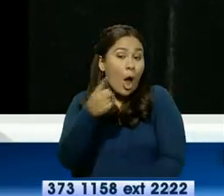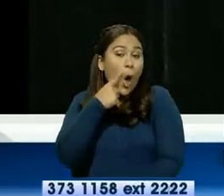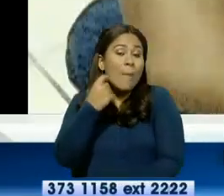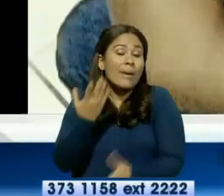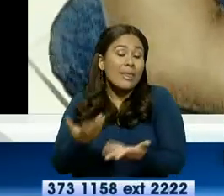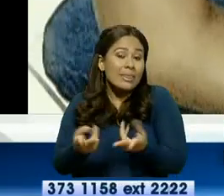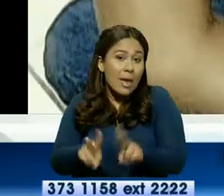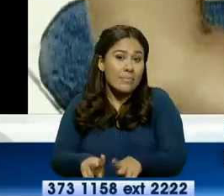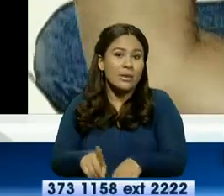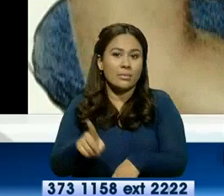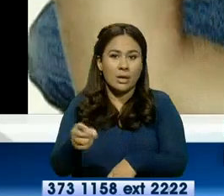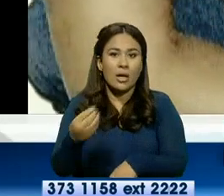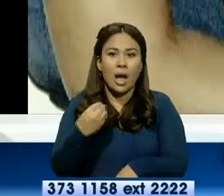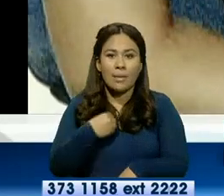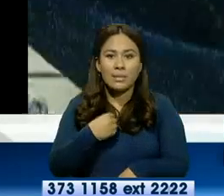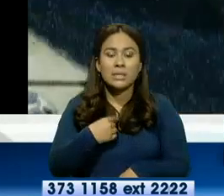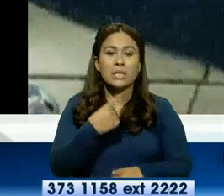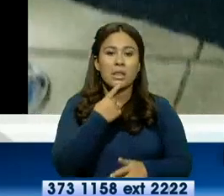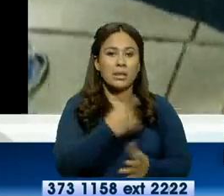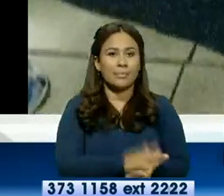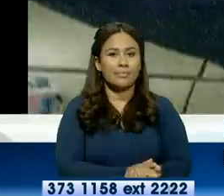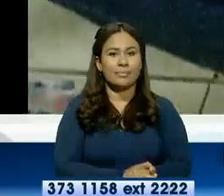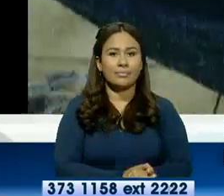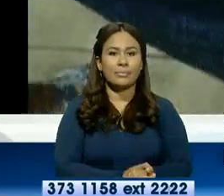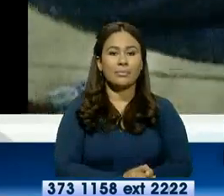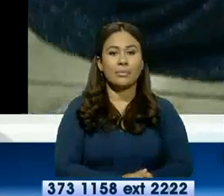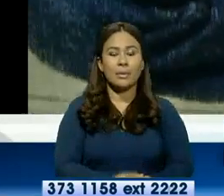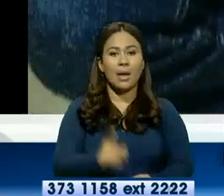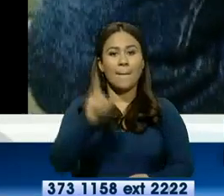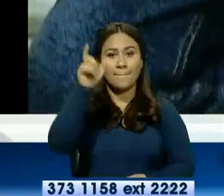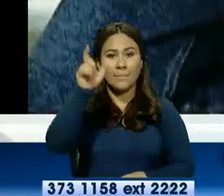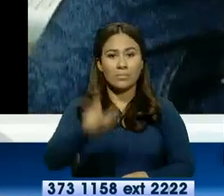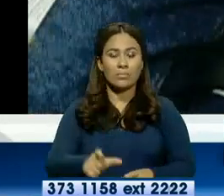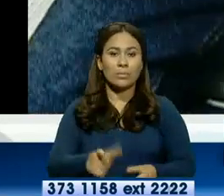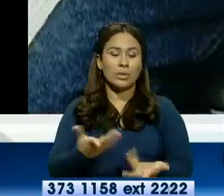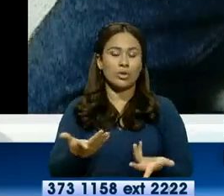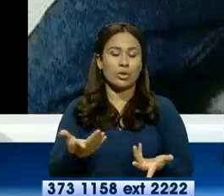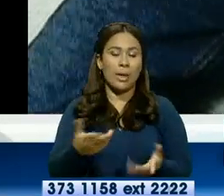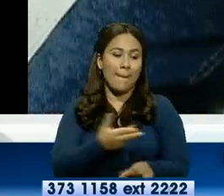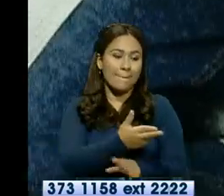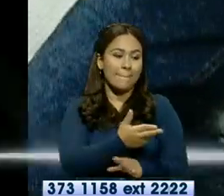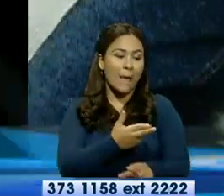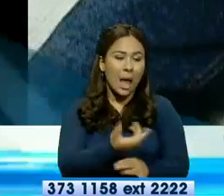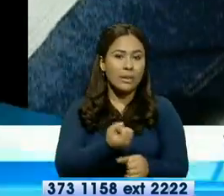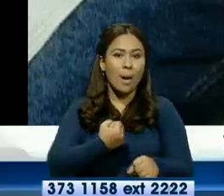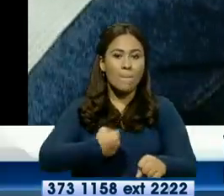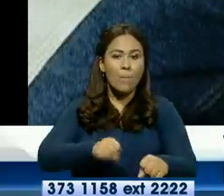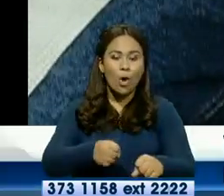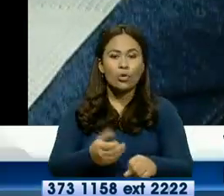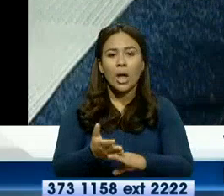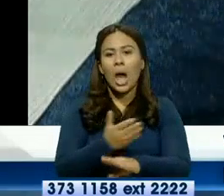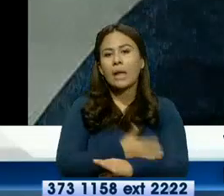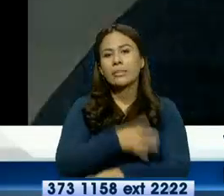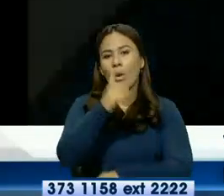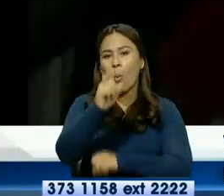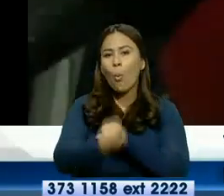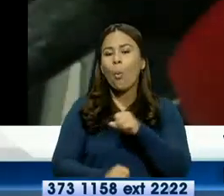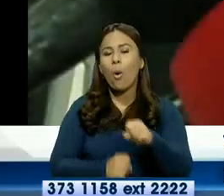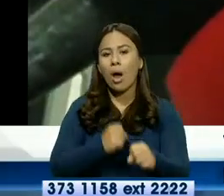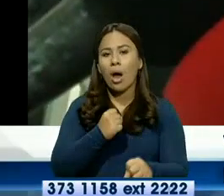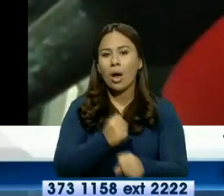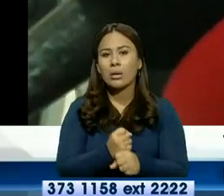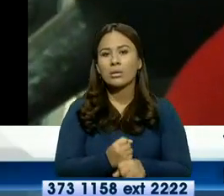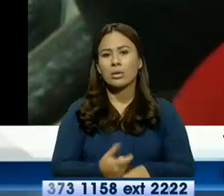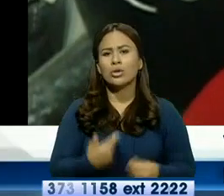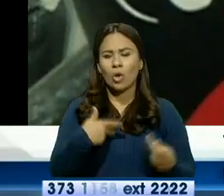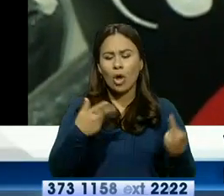contó otra parte de esta historia. El que lo mataron, él metió la moto para pegarme un tiro a mí. ¿Hace qué tiempo? Hace un año pasado que yo pagué un año